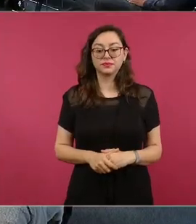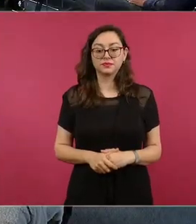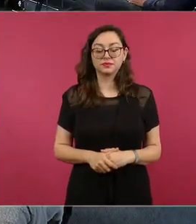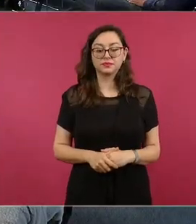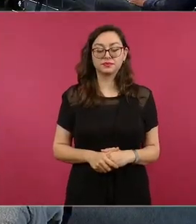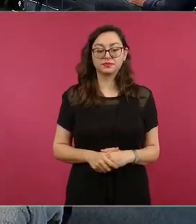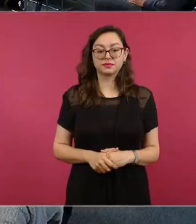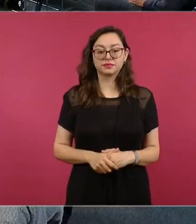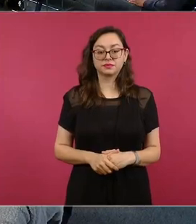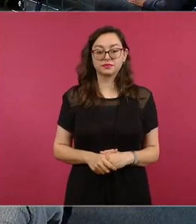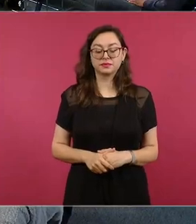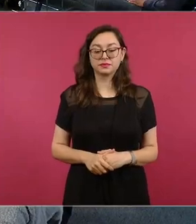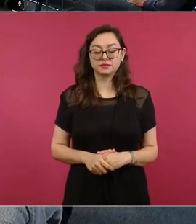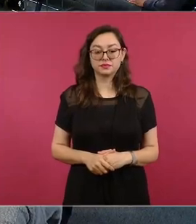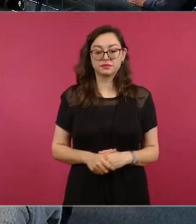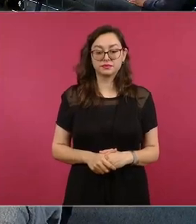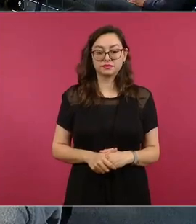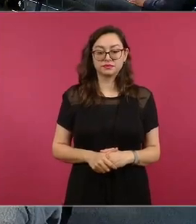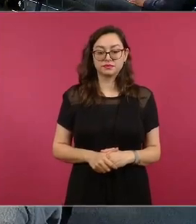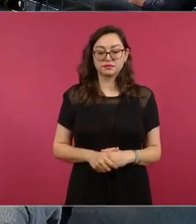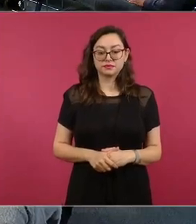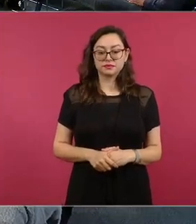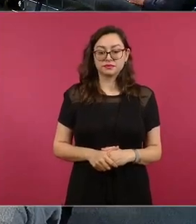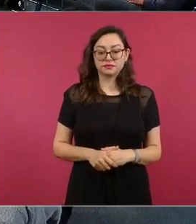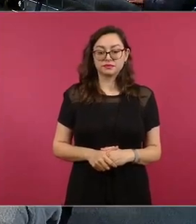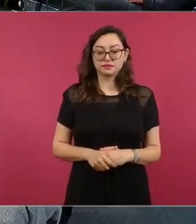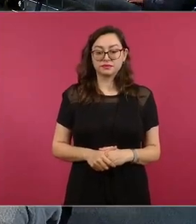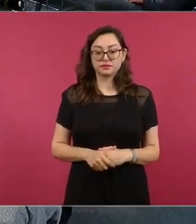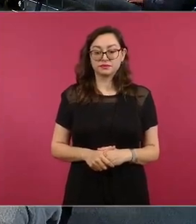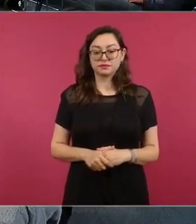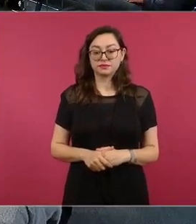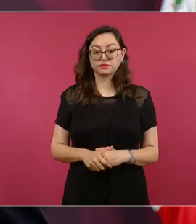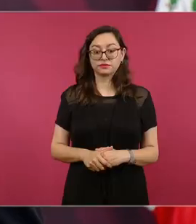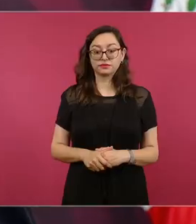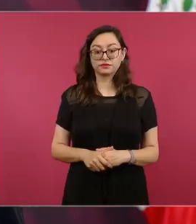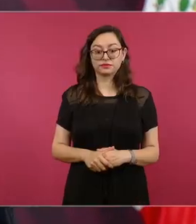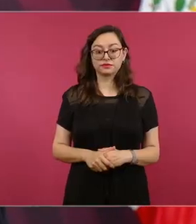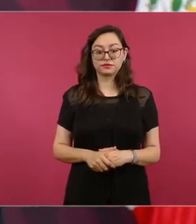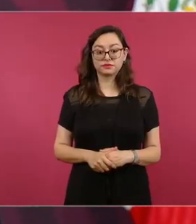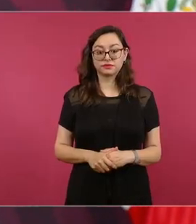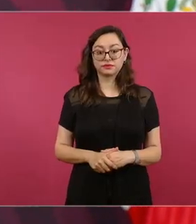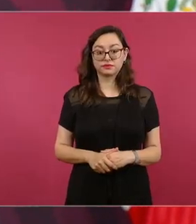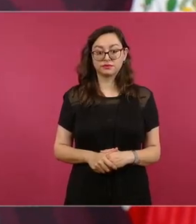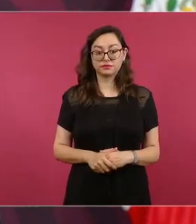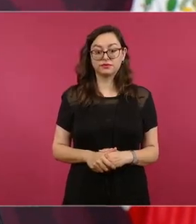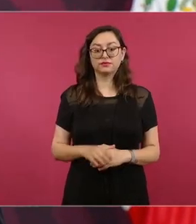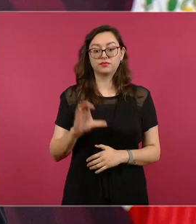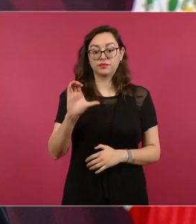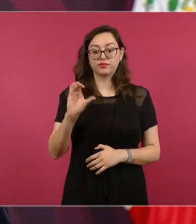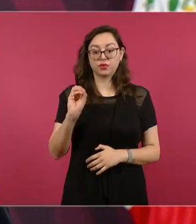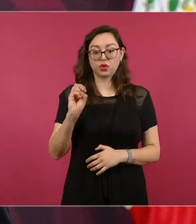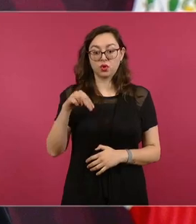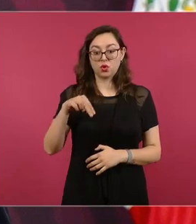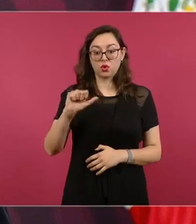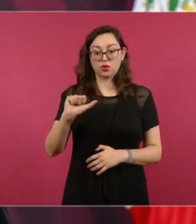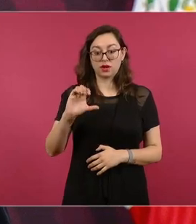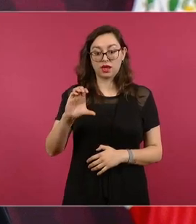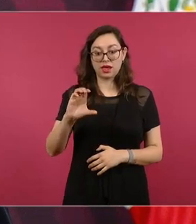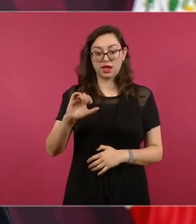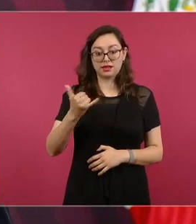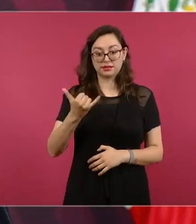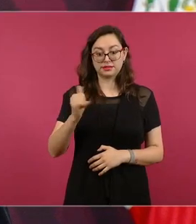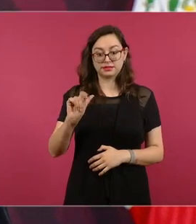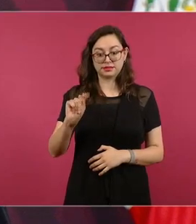sí vamos a invitar se lo estamos dejando a Conacyt para que